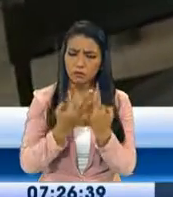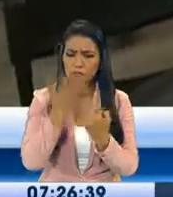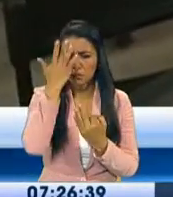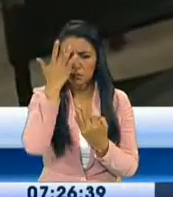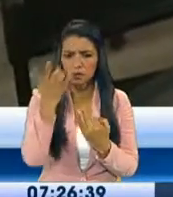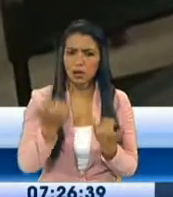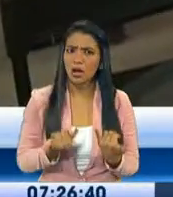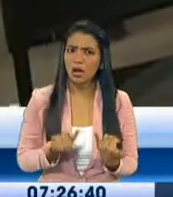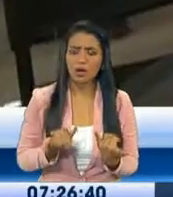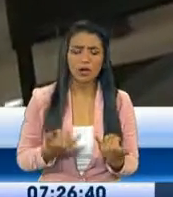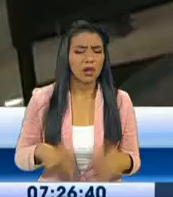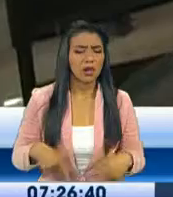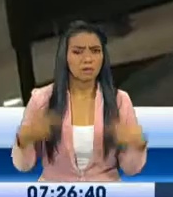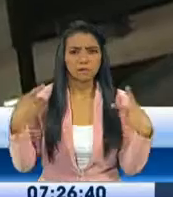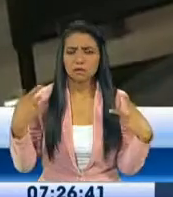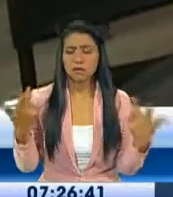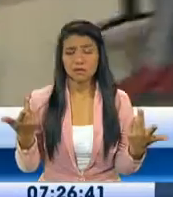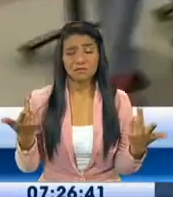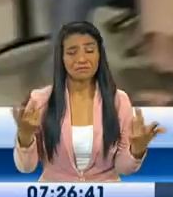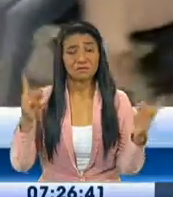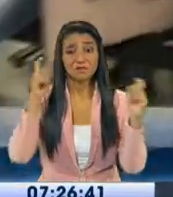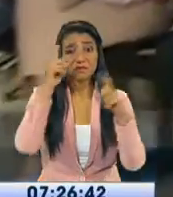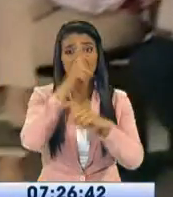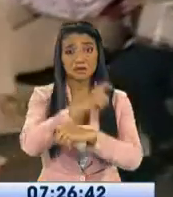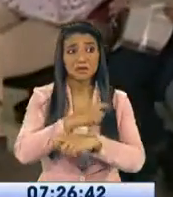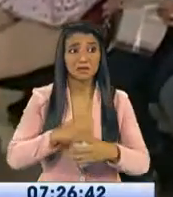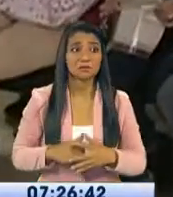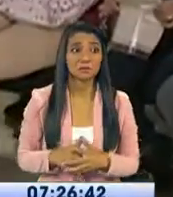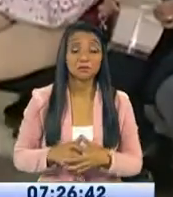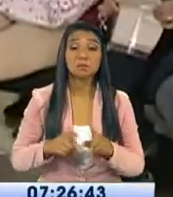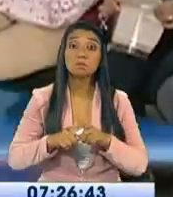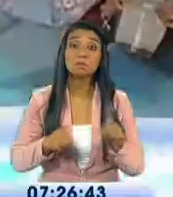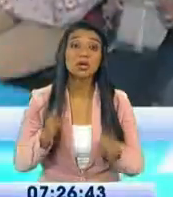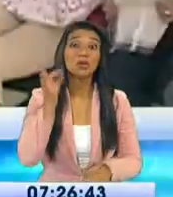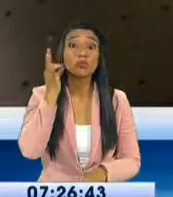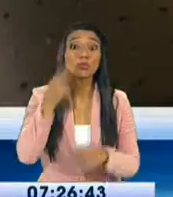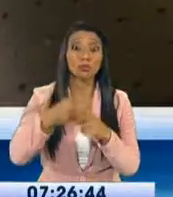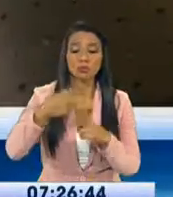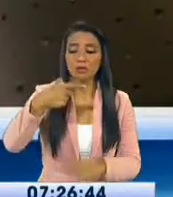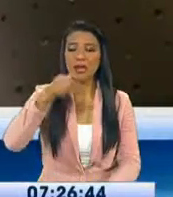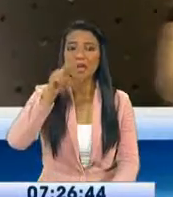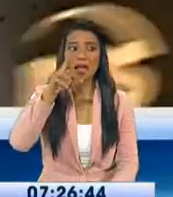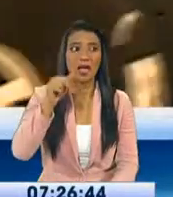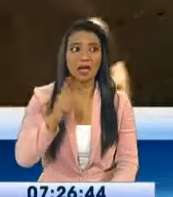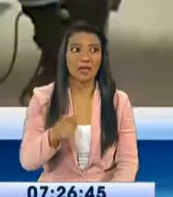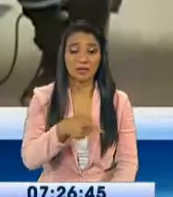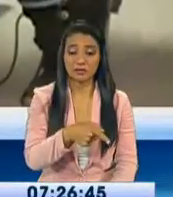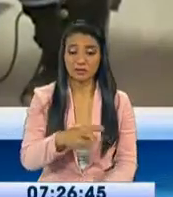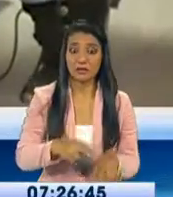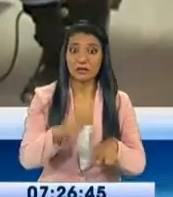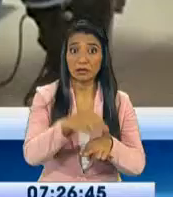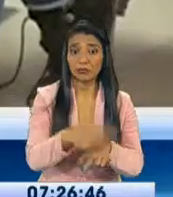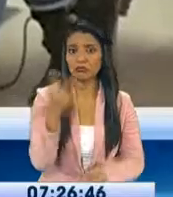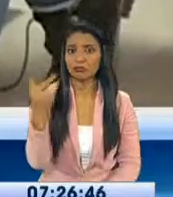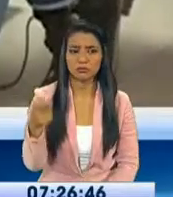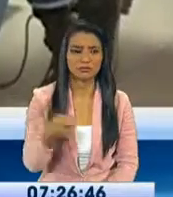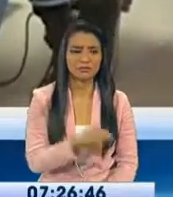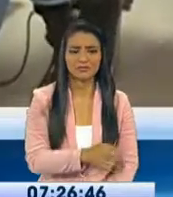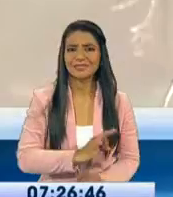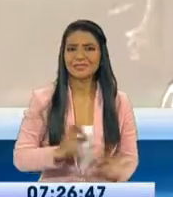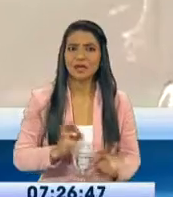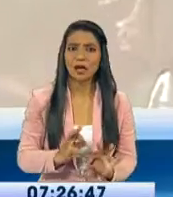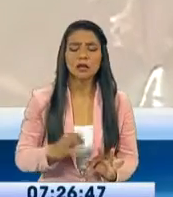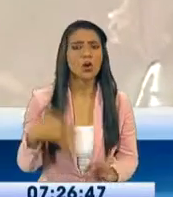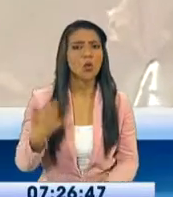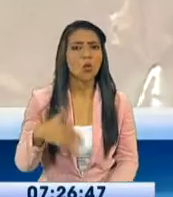la carestía de la vida está bastante dura. Pero Gladys Rojas, en cambio, no recibe esta pensión para sus dos nietos. El padre está con una